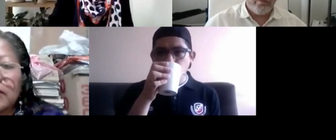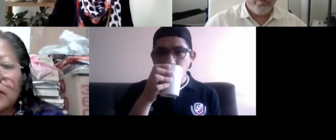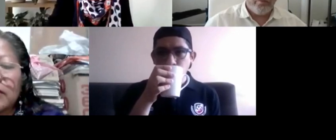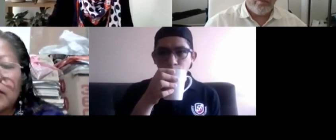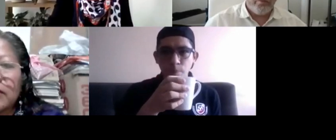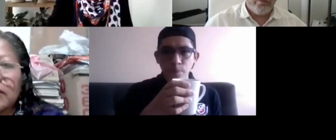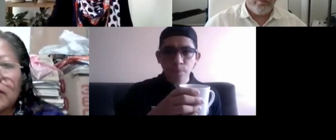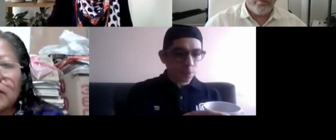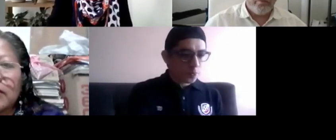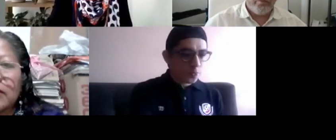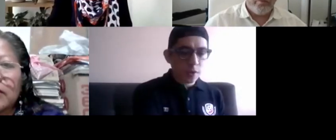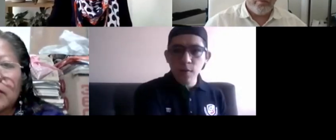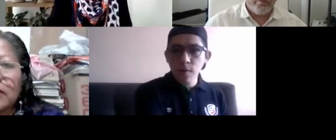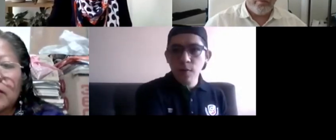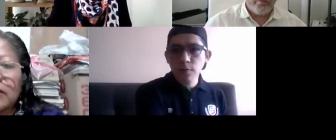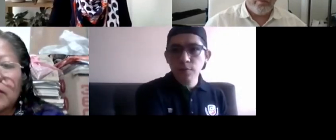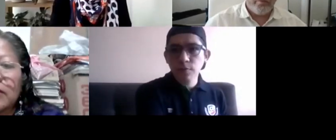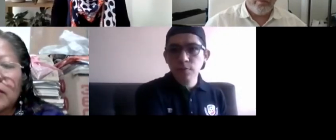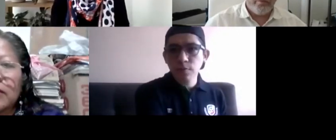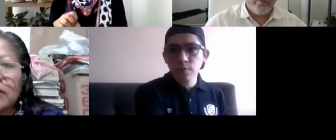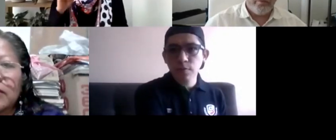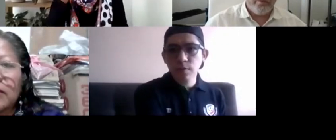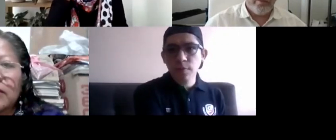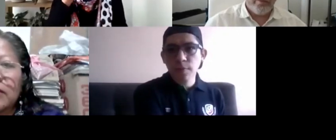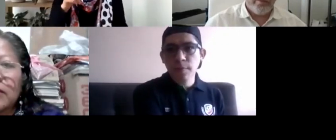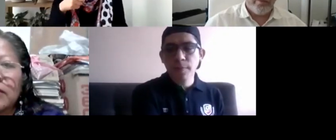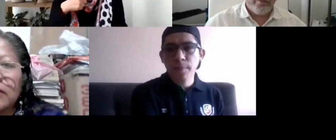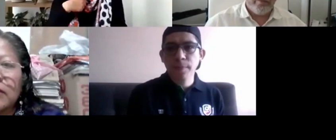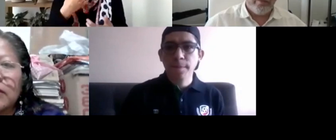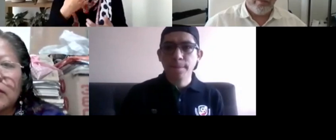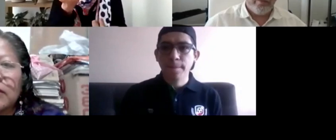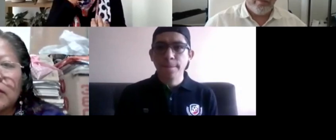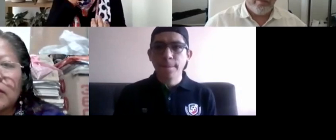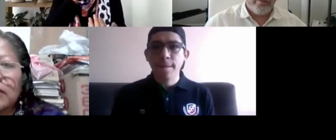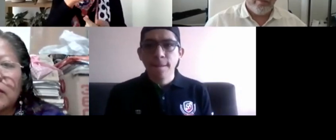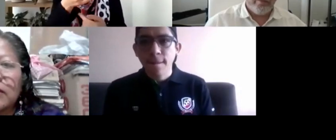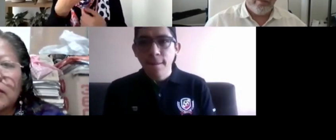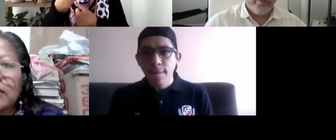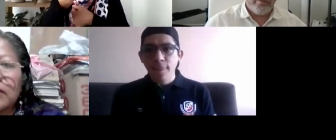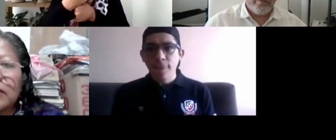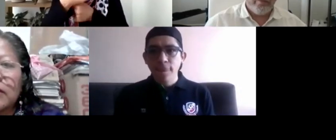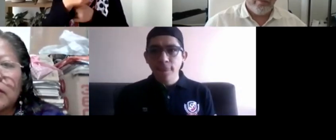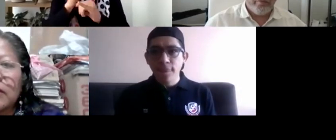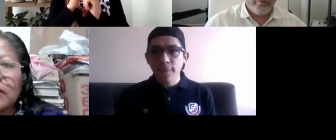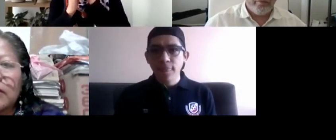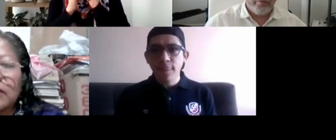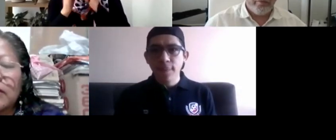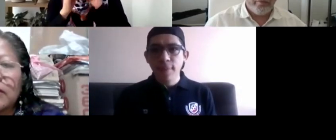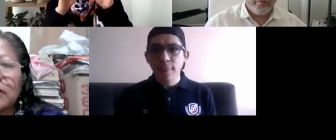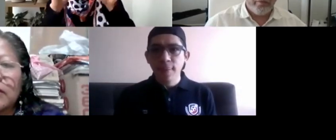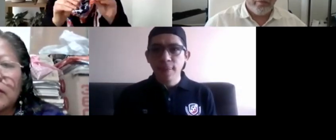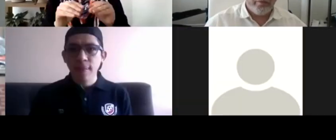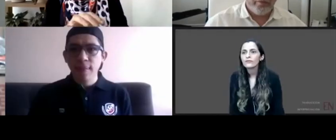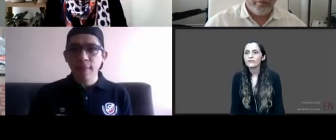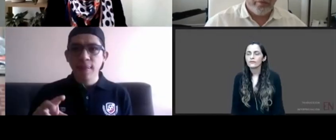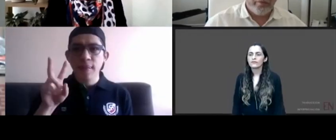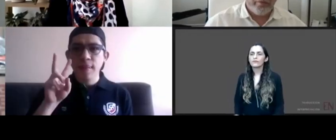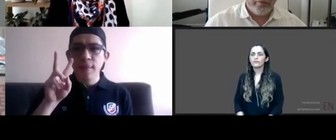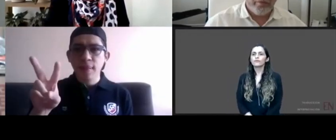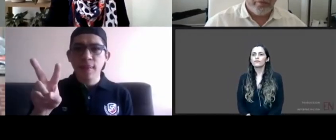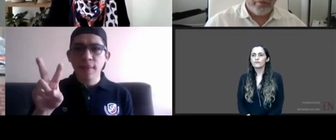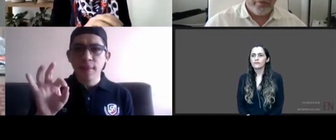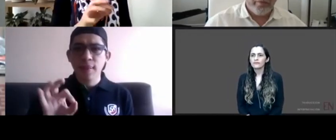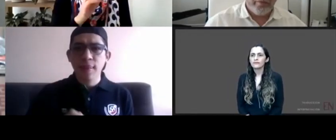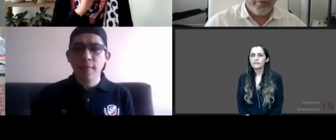por favor, hay que prender el video del intérprete. Sí, para poder verlo, perdón, pero es que prefiero estarlo